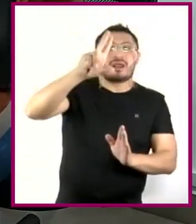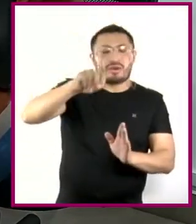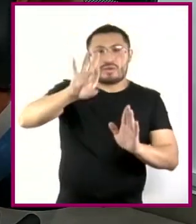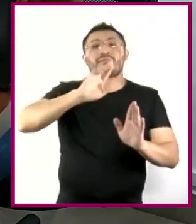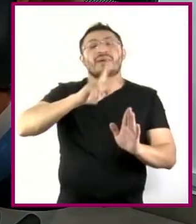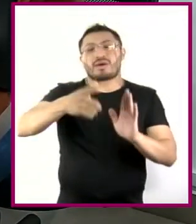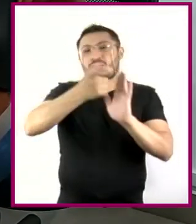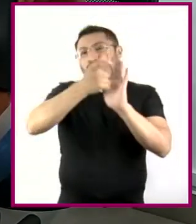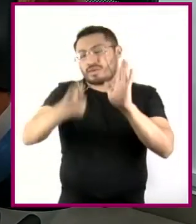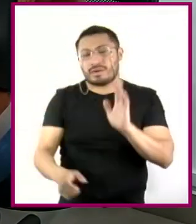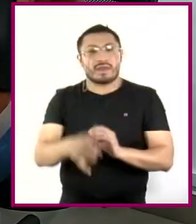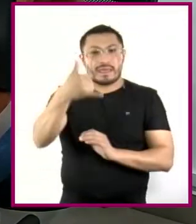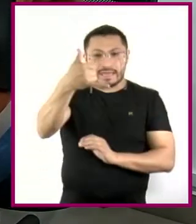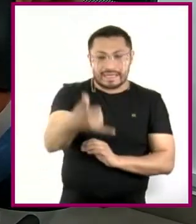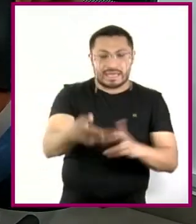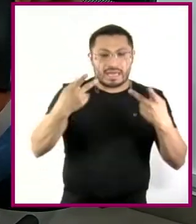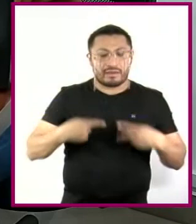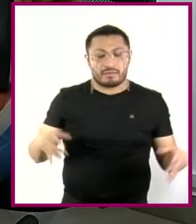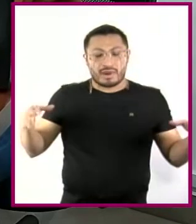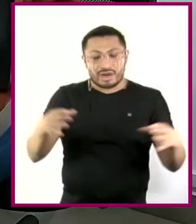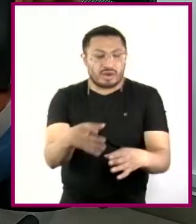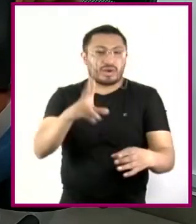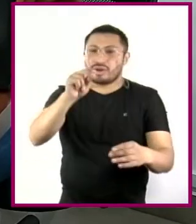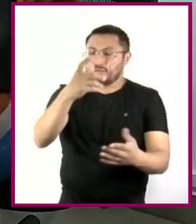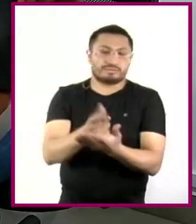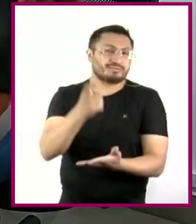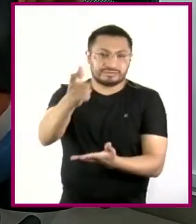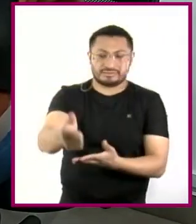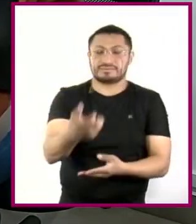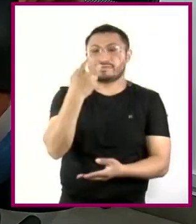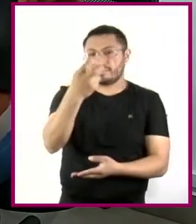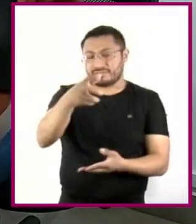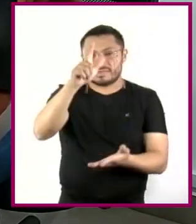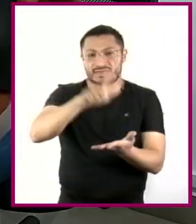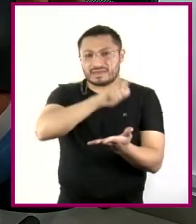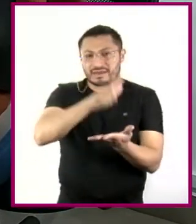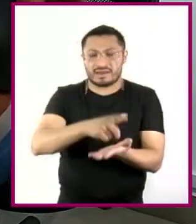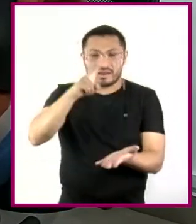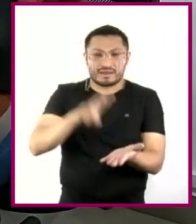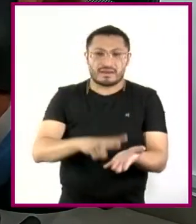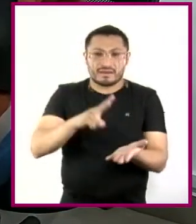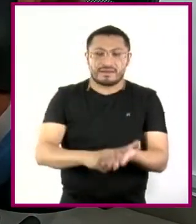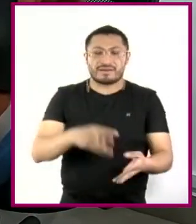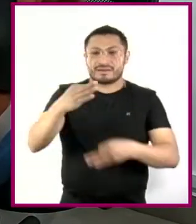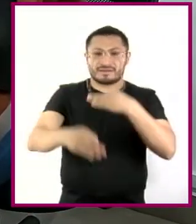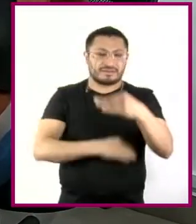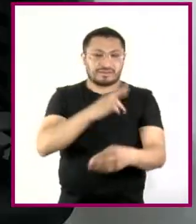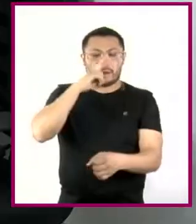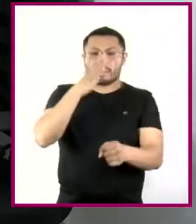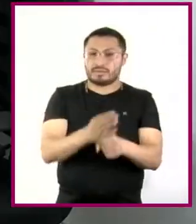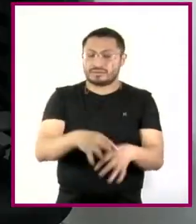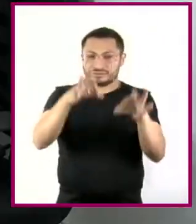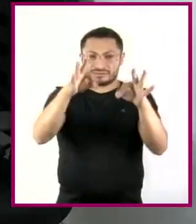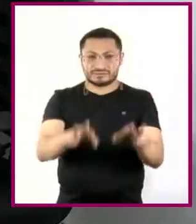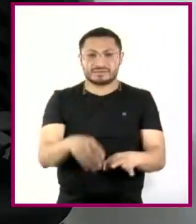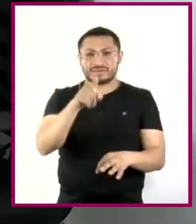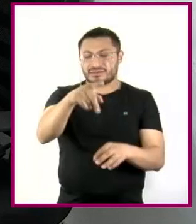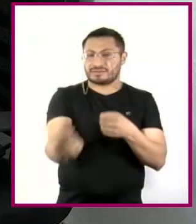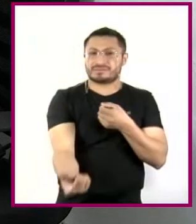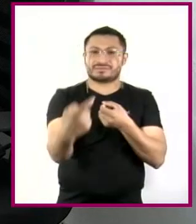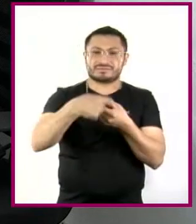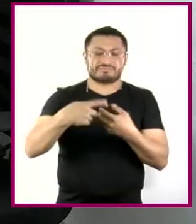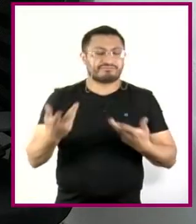solventados por la sociedad o las comunidades. Hacer valer este principio es la tarea de todas y todos. ¿Te sumas al